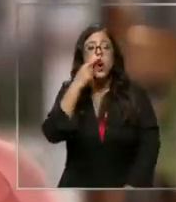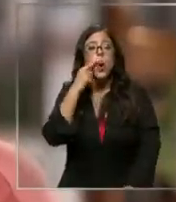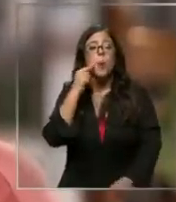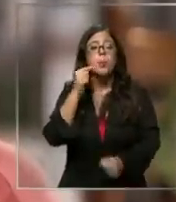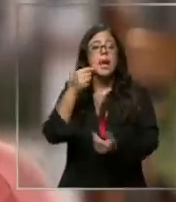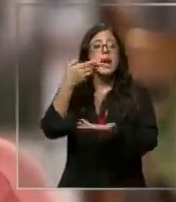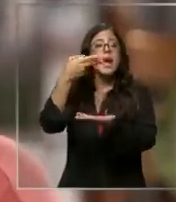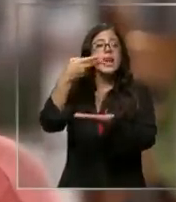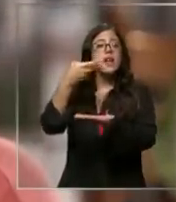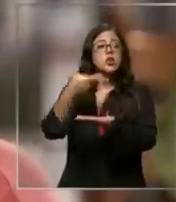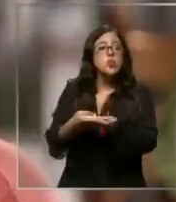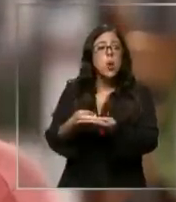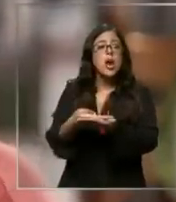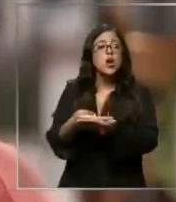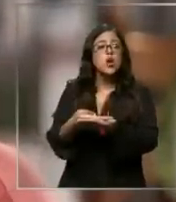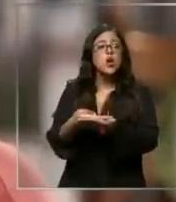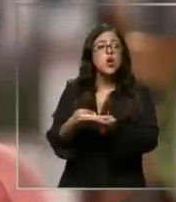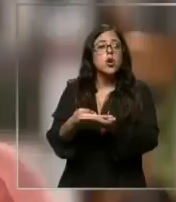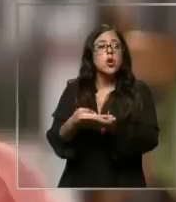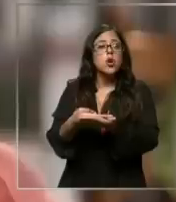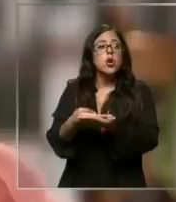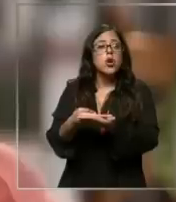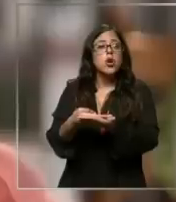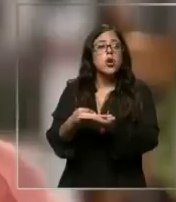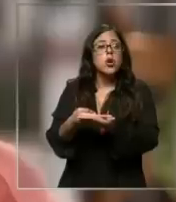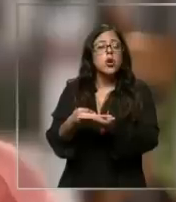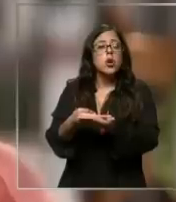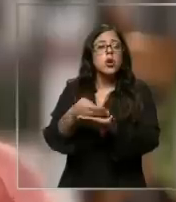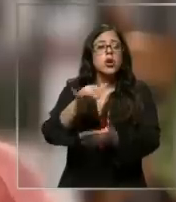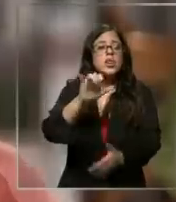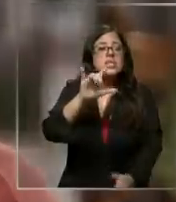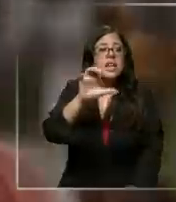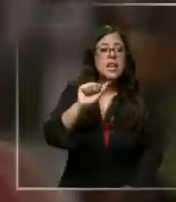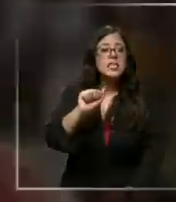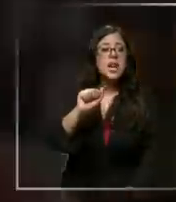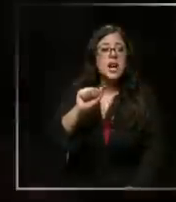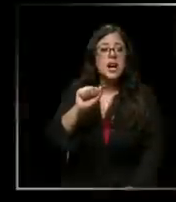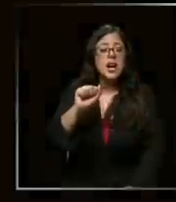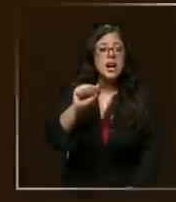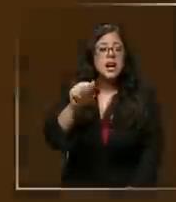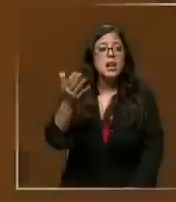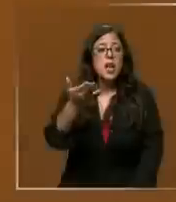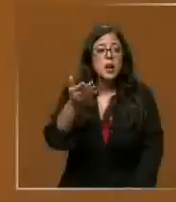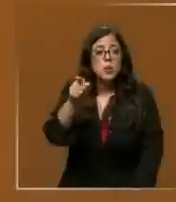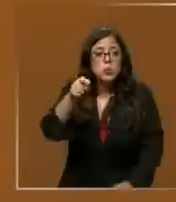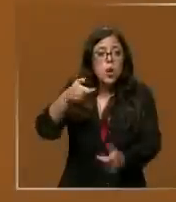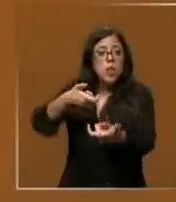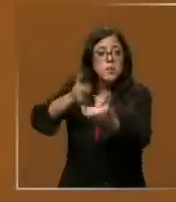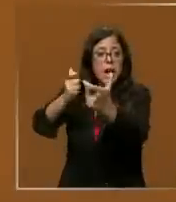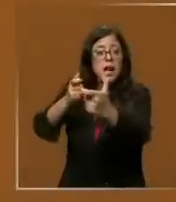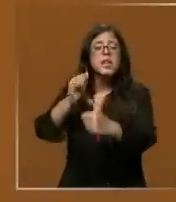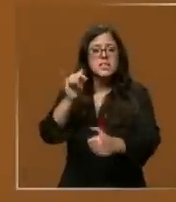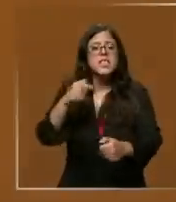suelo le digo yo le disparó a usted sí me dice si me tengo que ir preso no importa